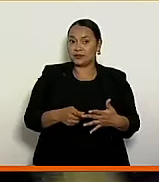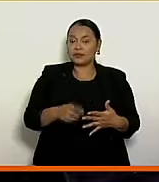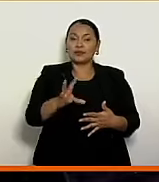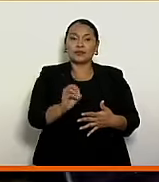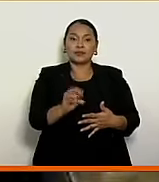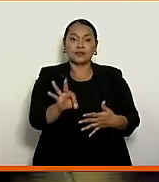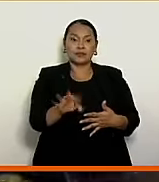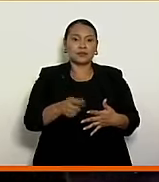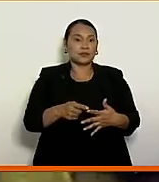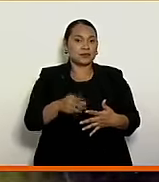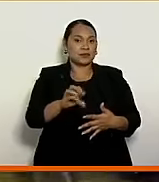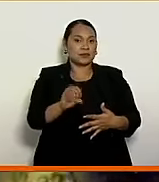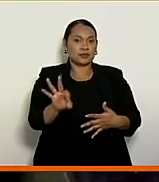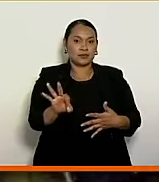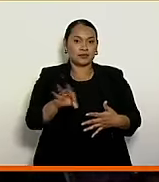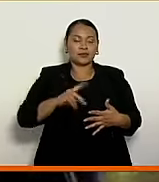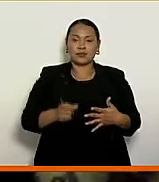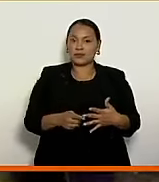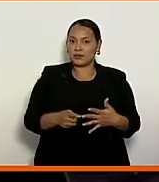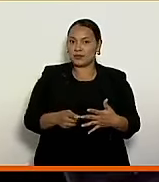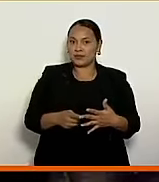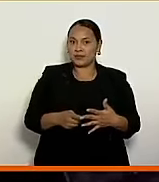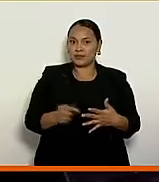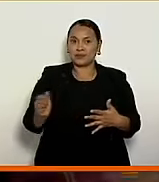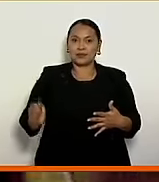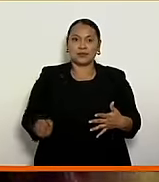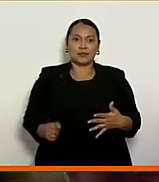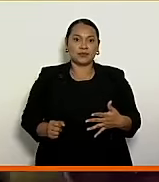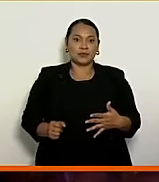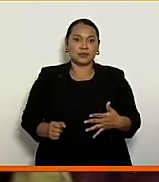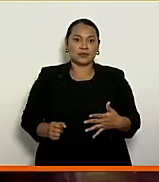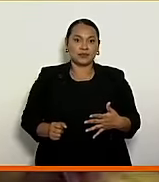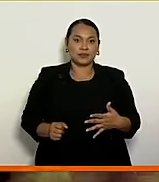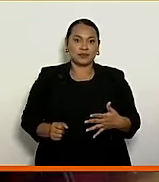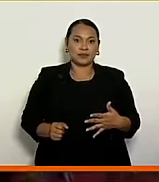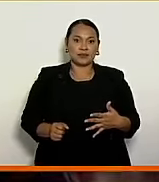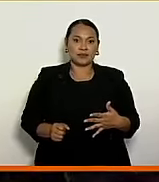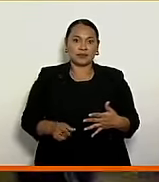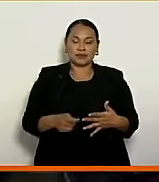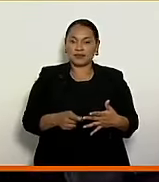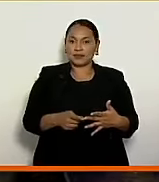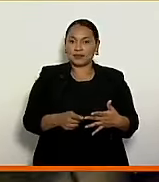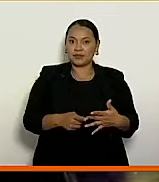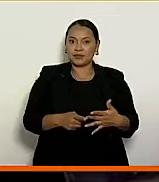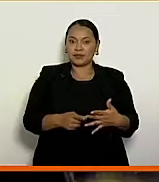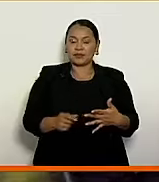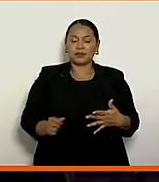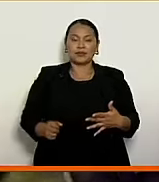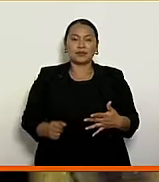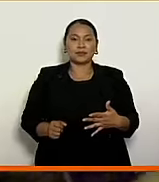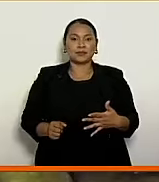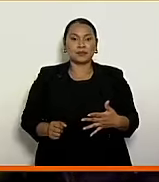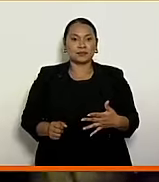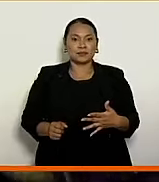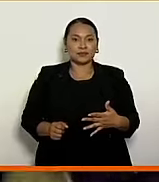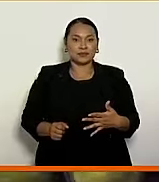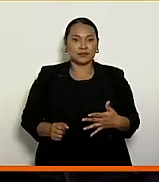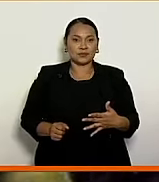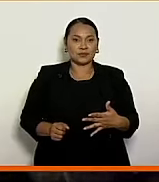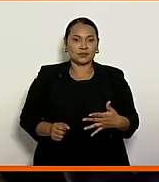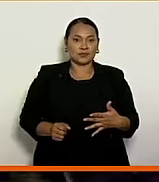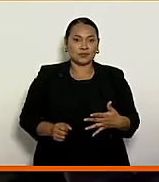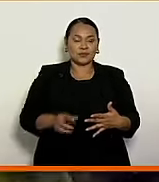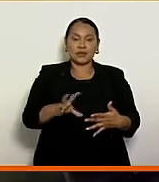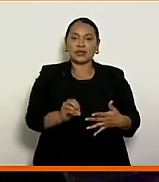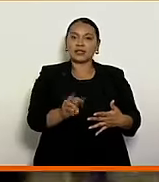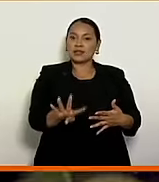número millonario. Recuerda que si aciertas 3 números, sin importar el orden, tenés 3 jugadas gratis. Y este es el